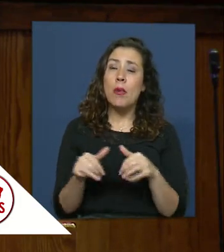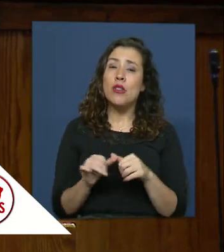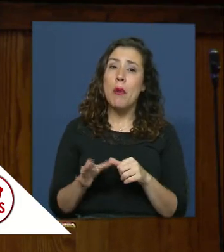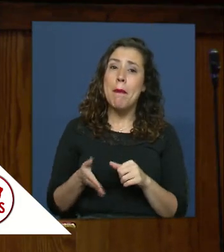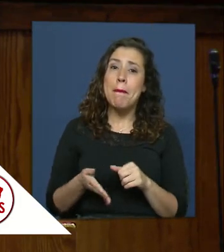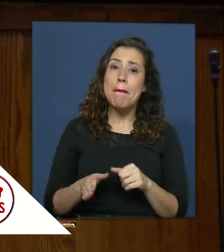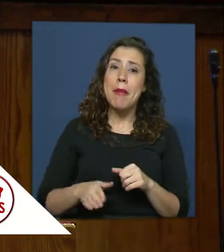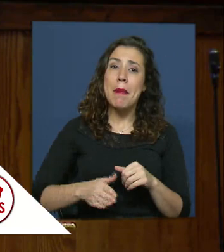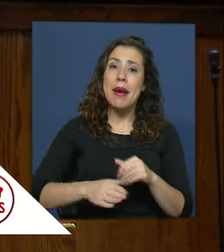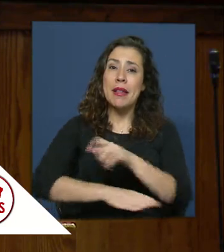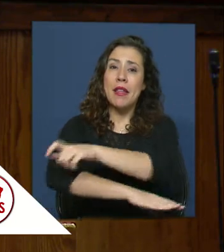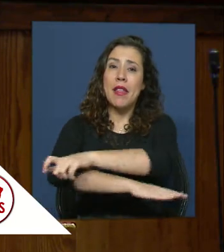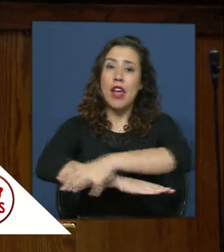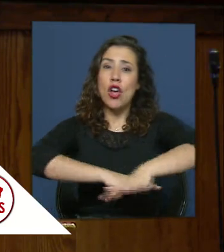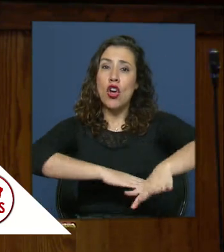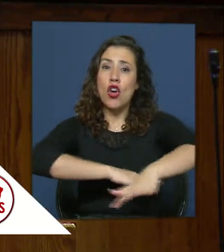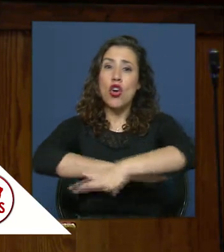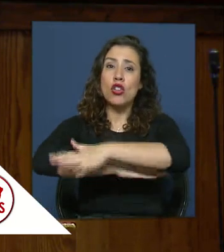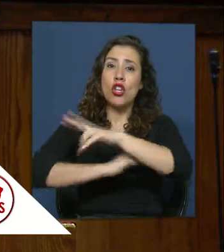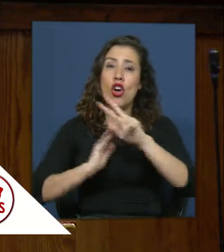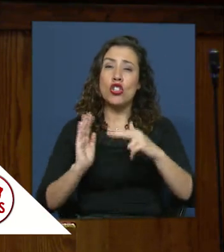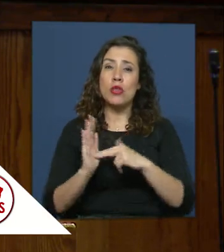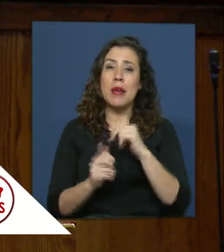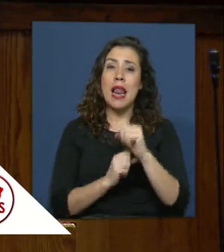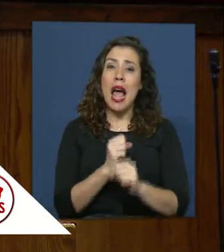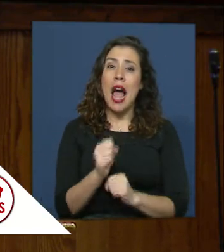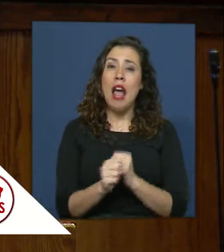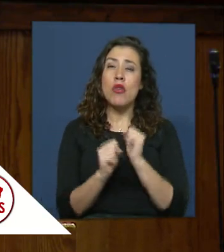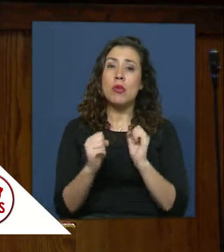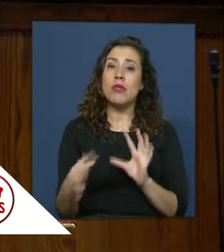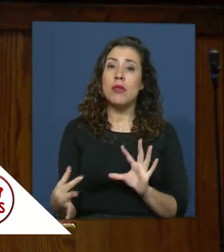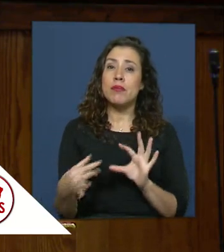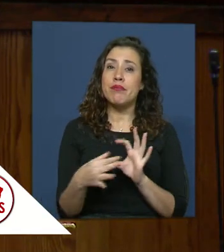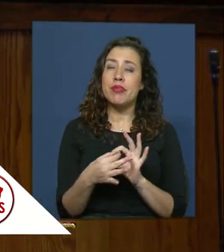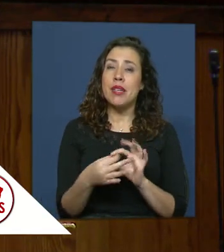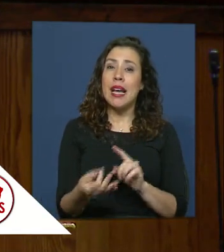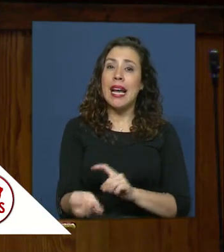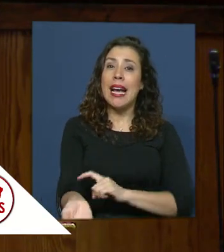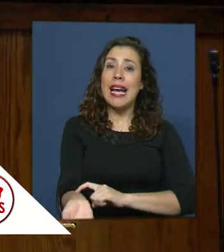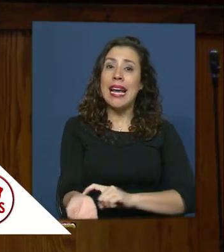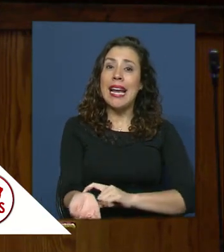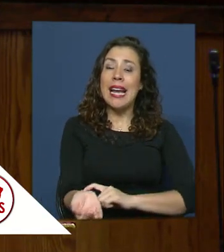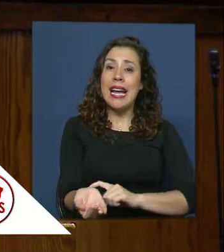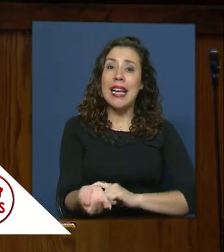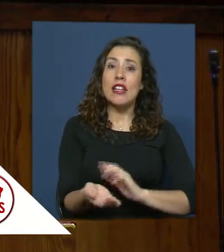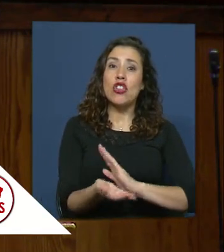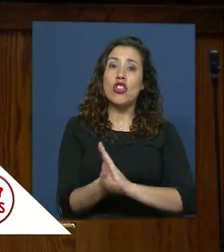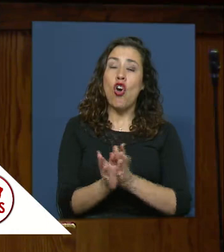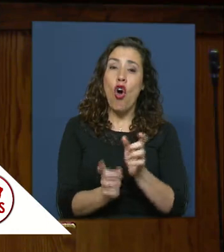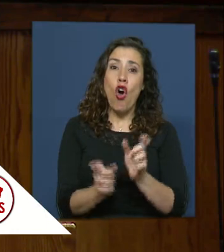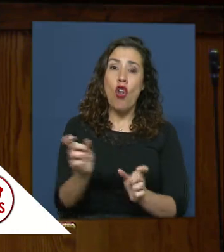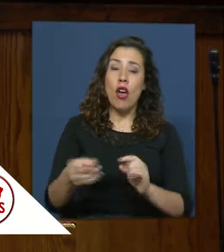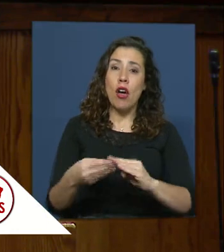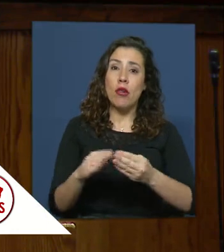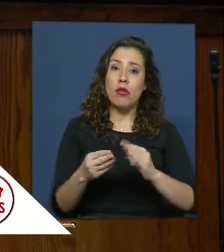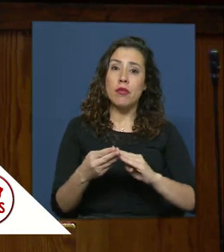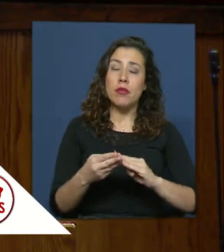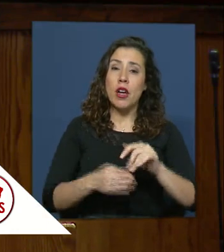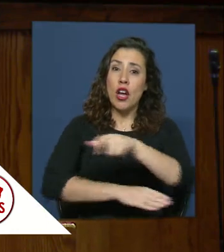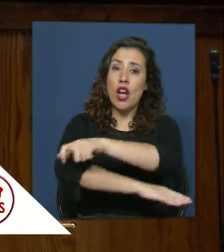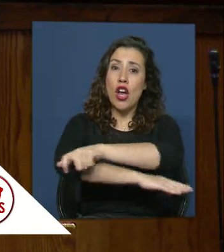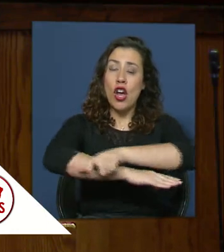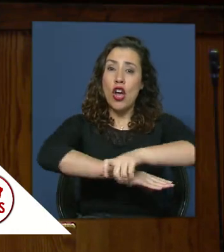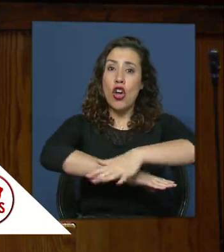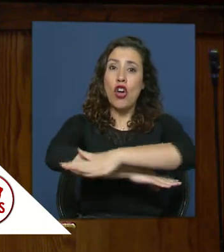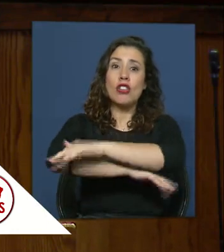continua de la costa por cerca de 8.000 años y una posible vinculación genética entre todas estas etnias. La costa de lo